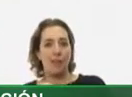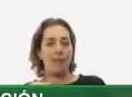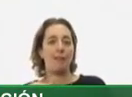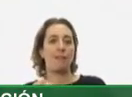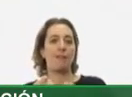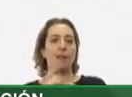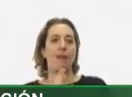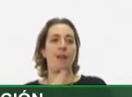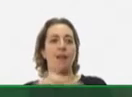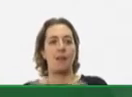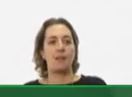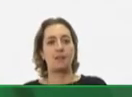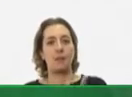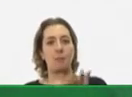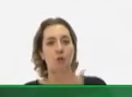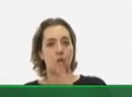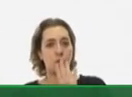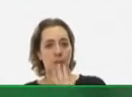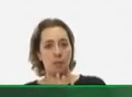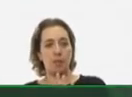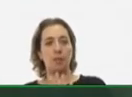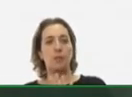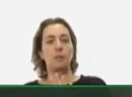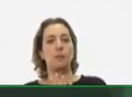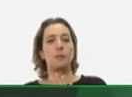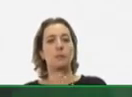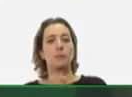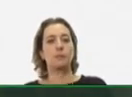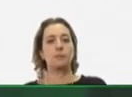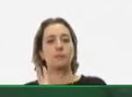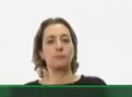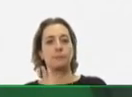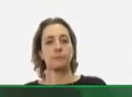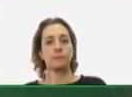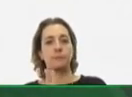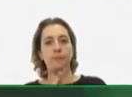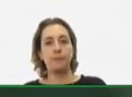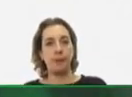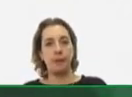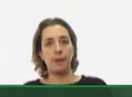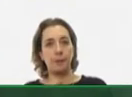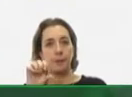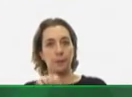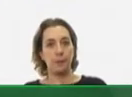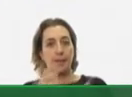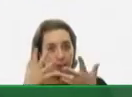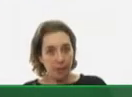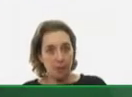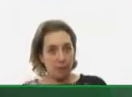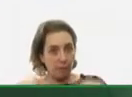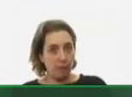este proyecto de ley para la protección del ambiente del país, pretendiendo que sea realmente una política de